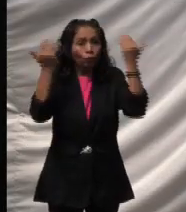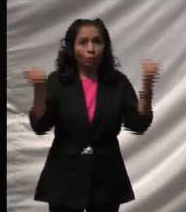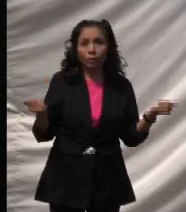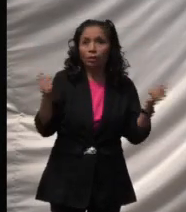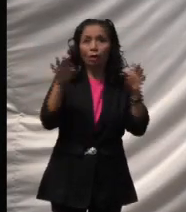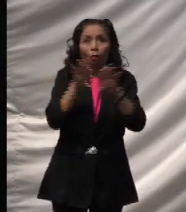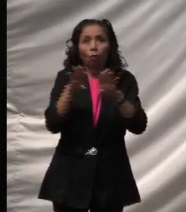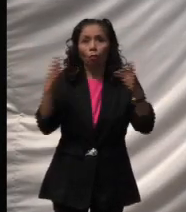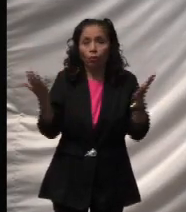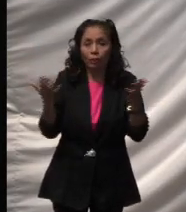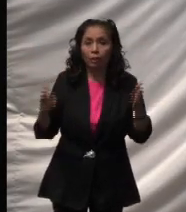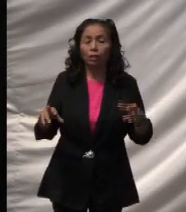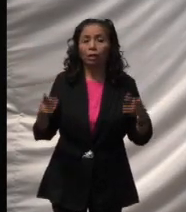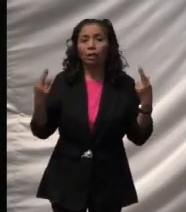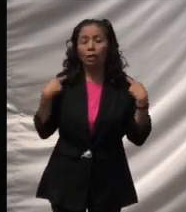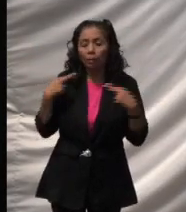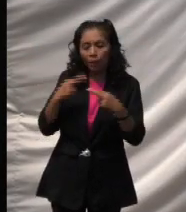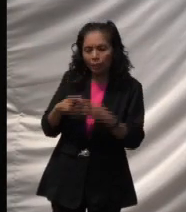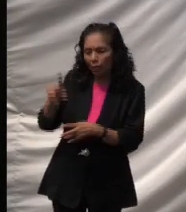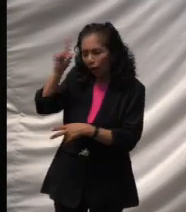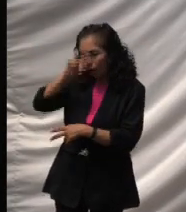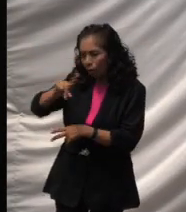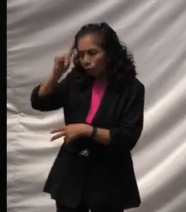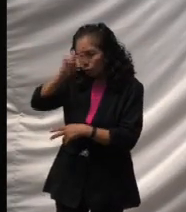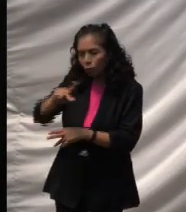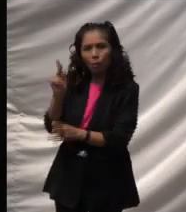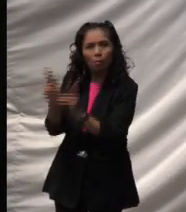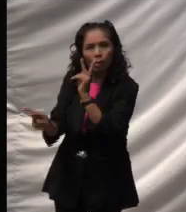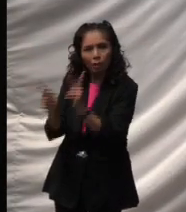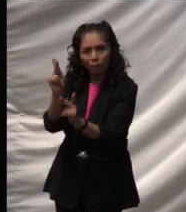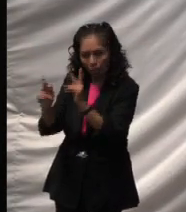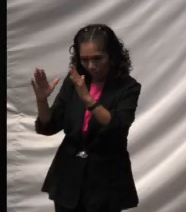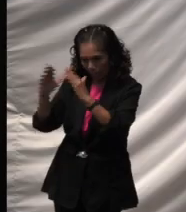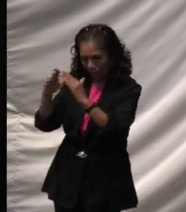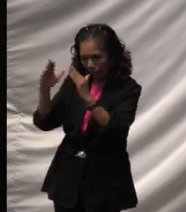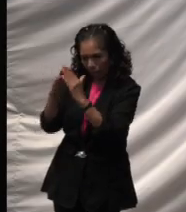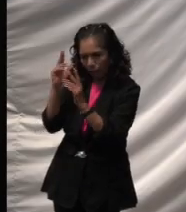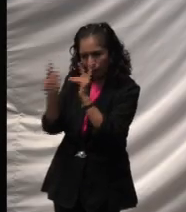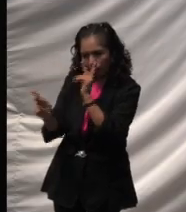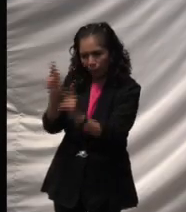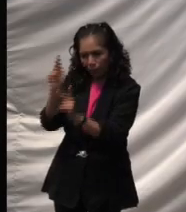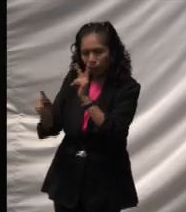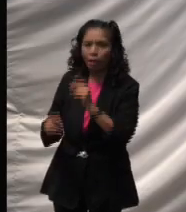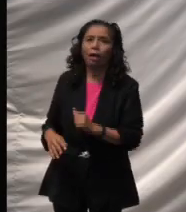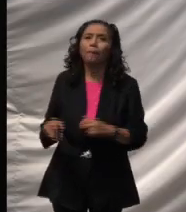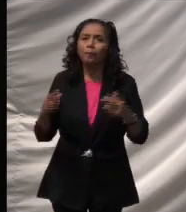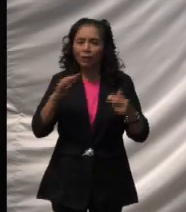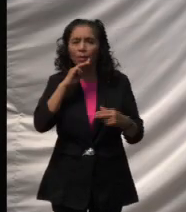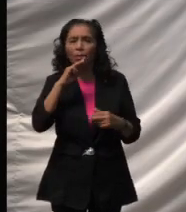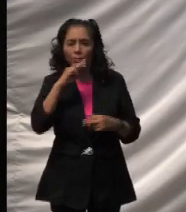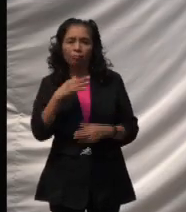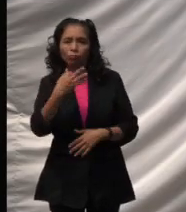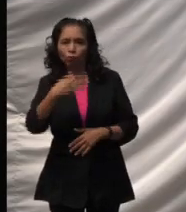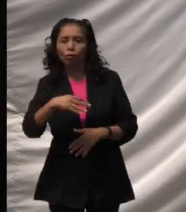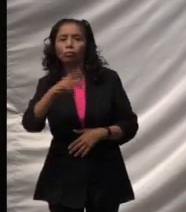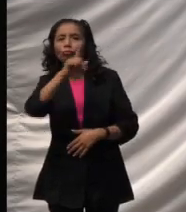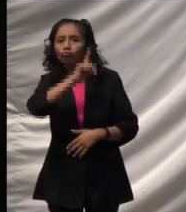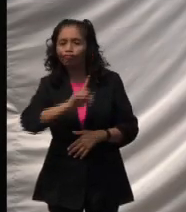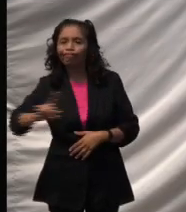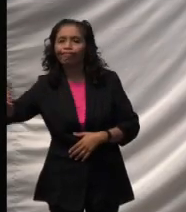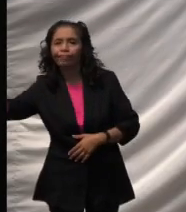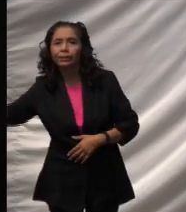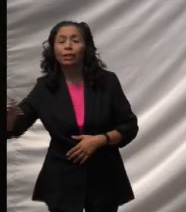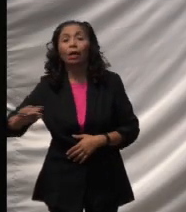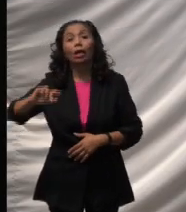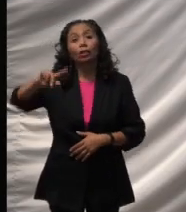reaccionar. La maestra le aconsejó que platicara con su hija en casa. Ella aceptó y regresó. Un rato